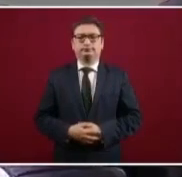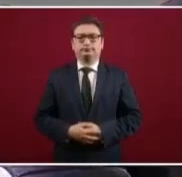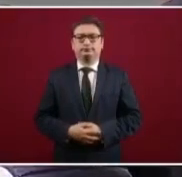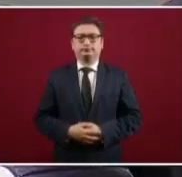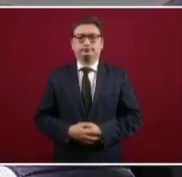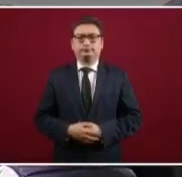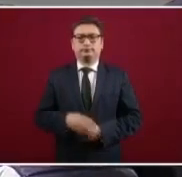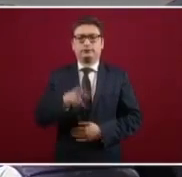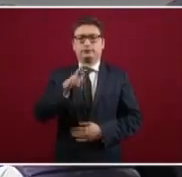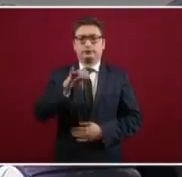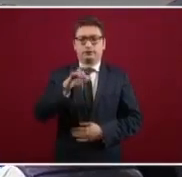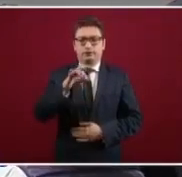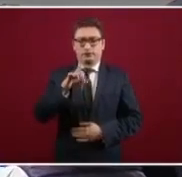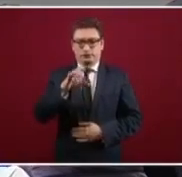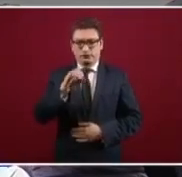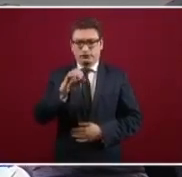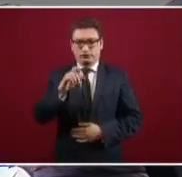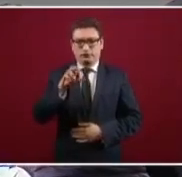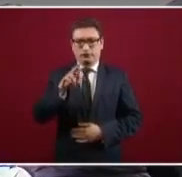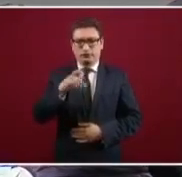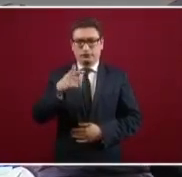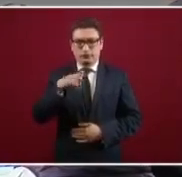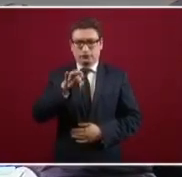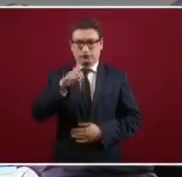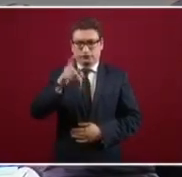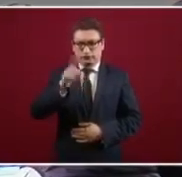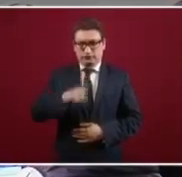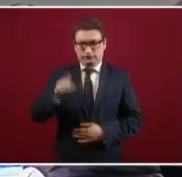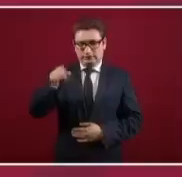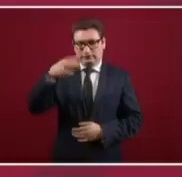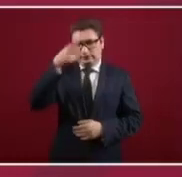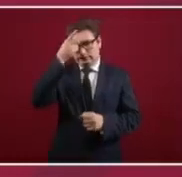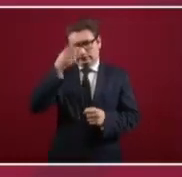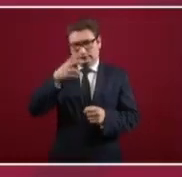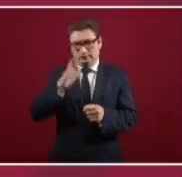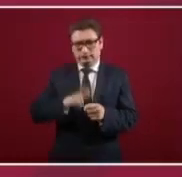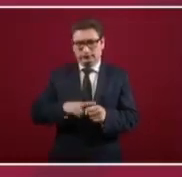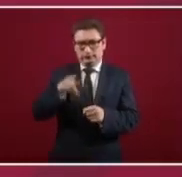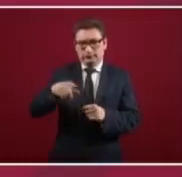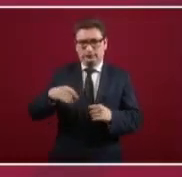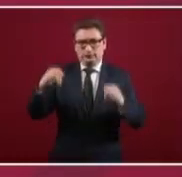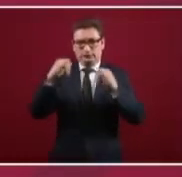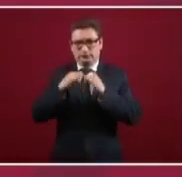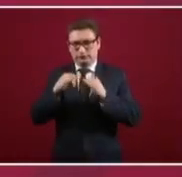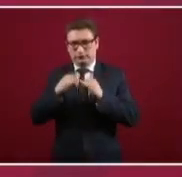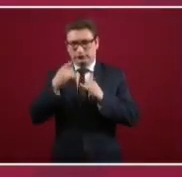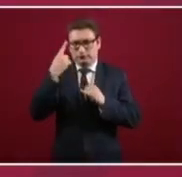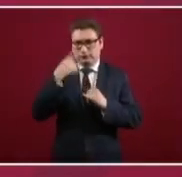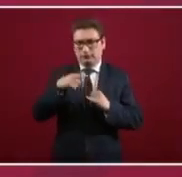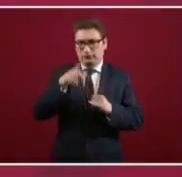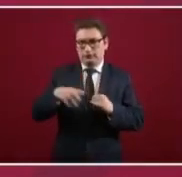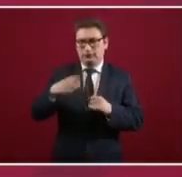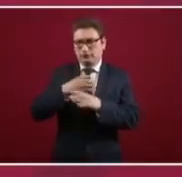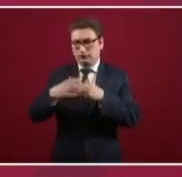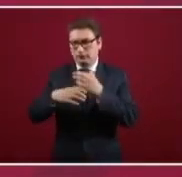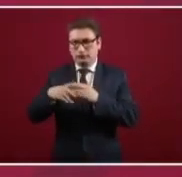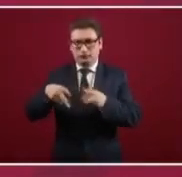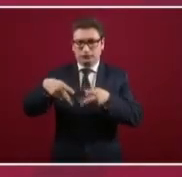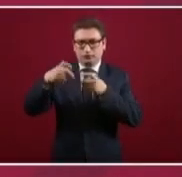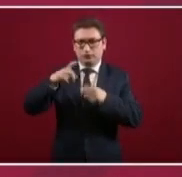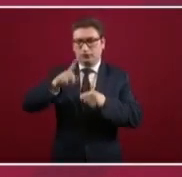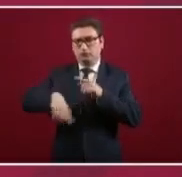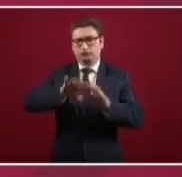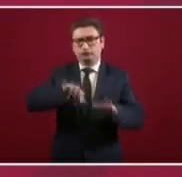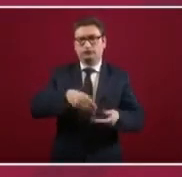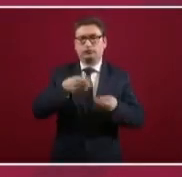ricardo rodríguez vargas que es el director del instituto para devolverle por el robado nos va a exponer